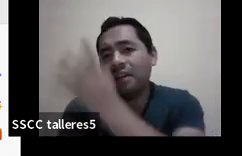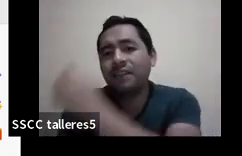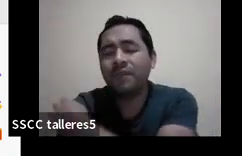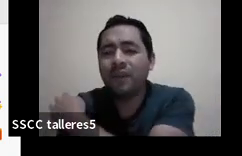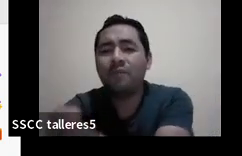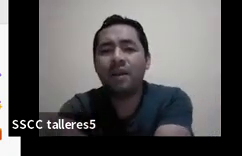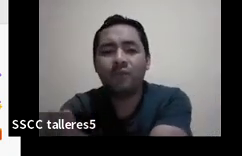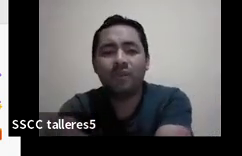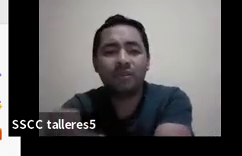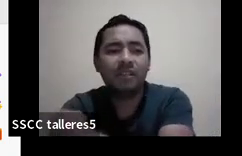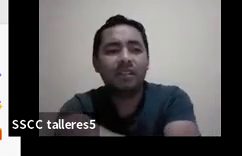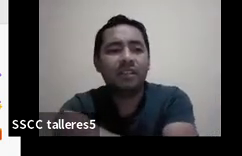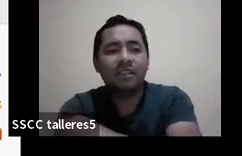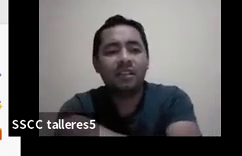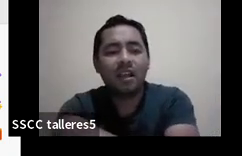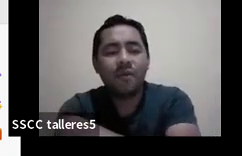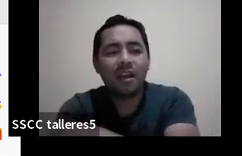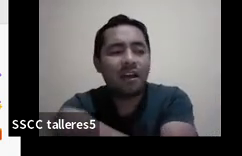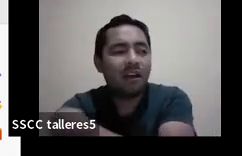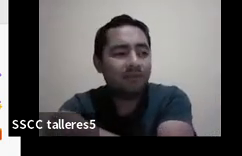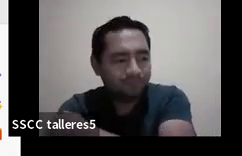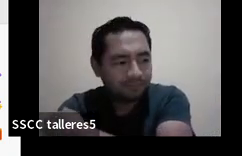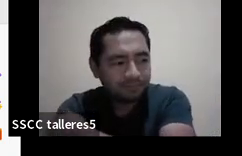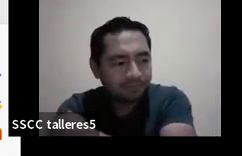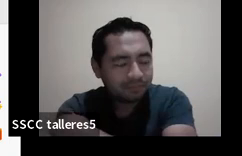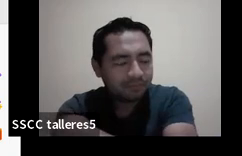diciembre, hasta acá hasta febrero o marzo, pues ya